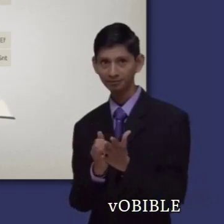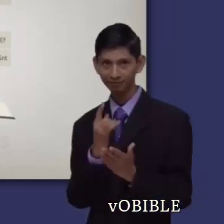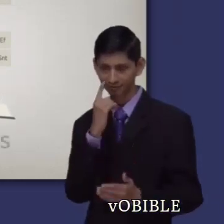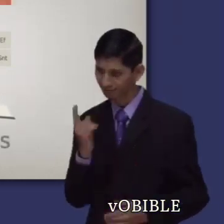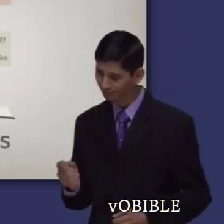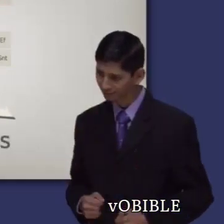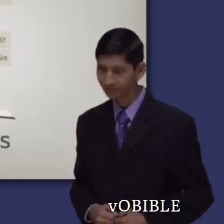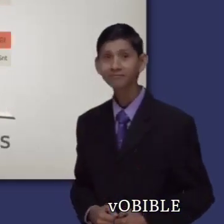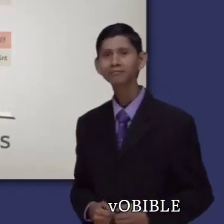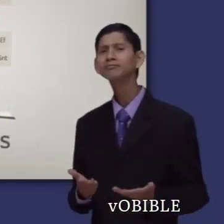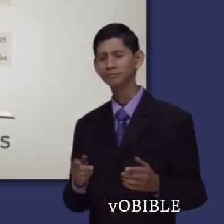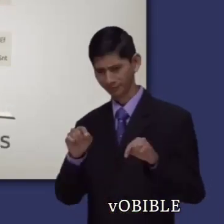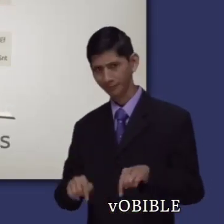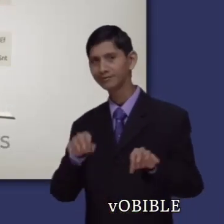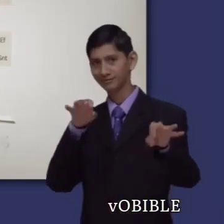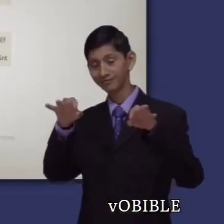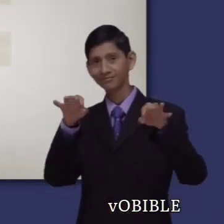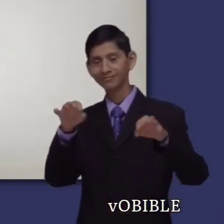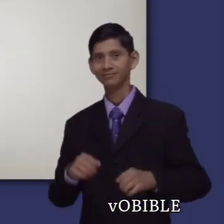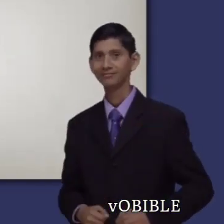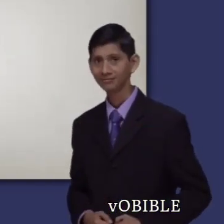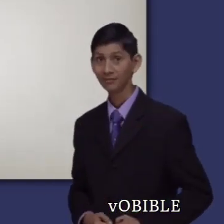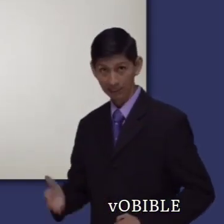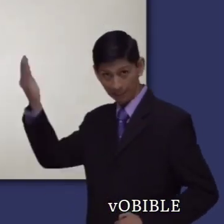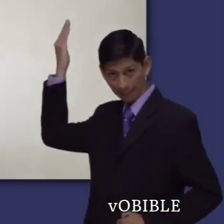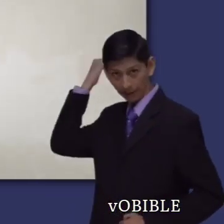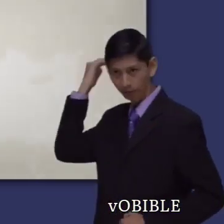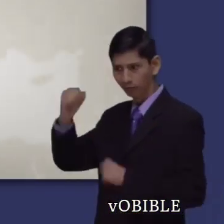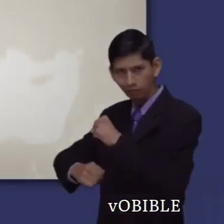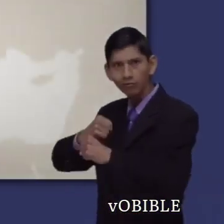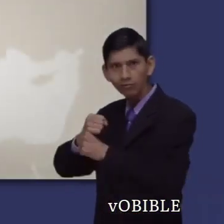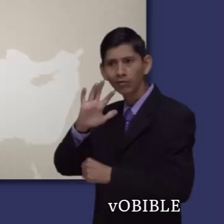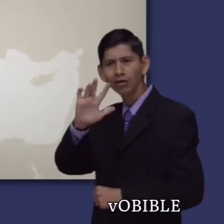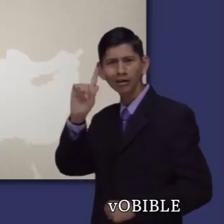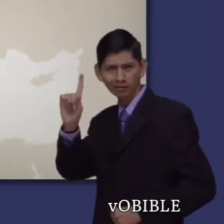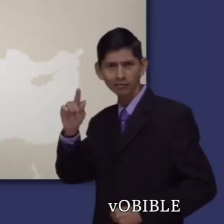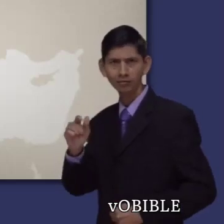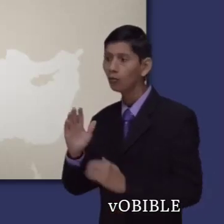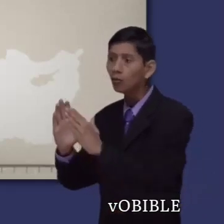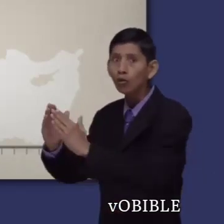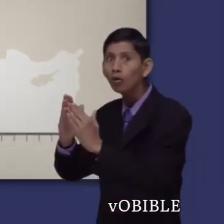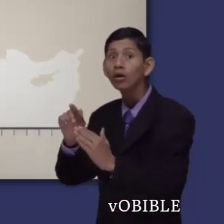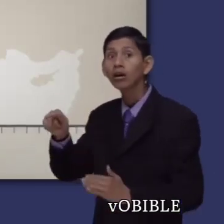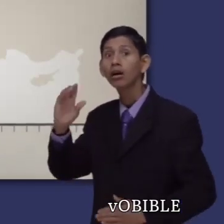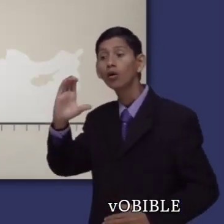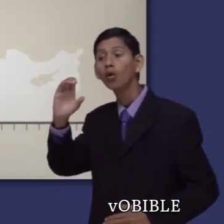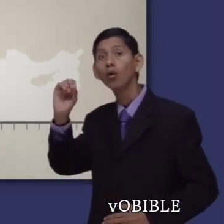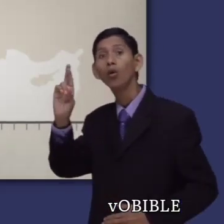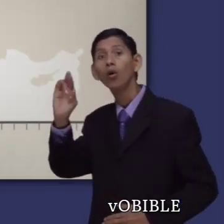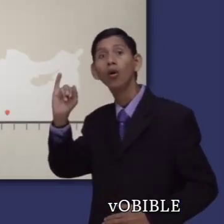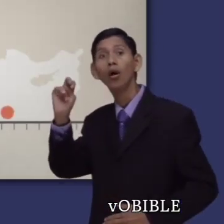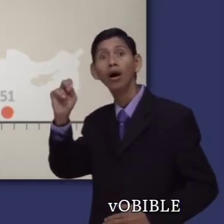Información sobre segunda a los tesalonicenses. El apóstol Pablo escribió esta importante carta inspirada